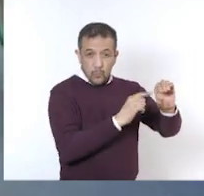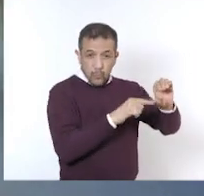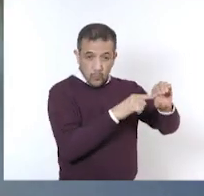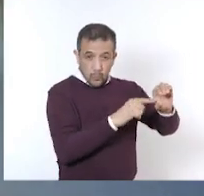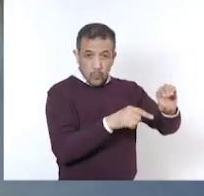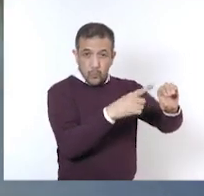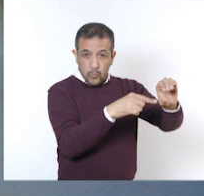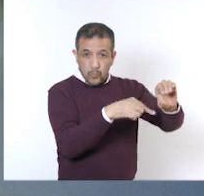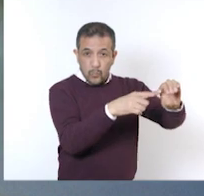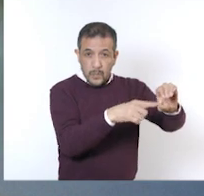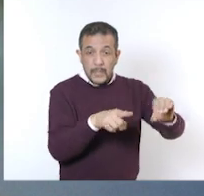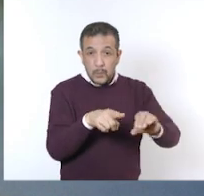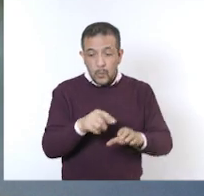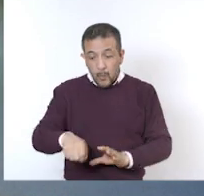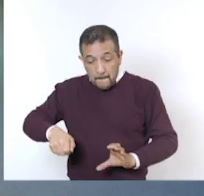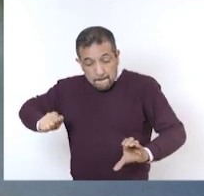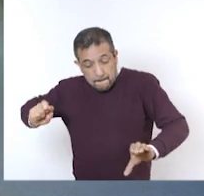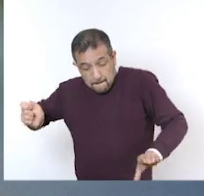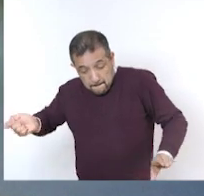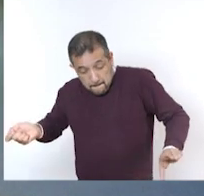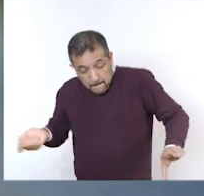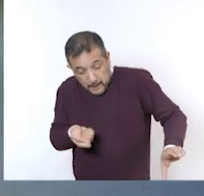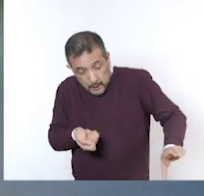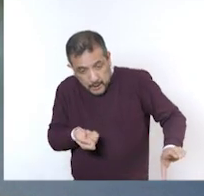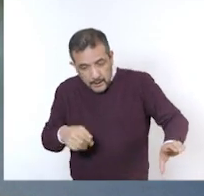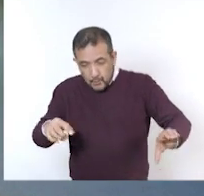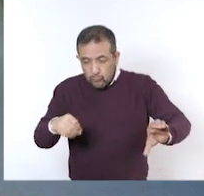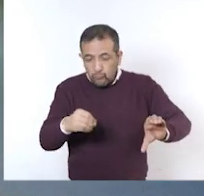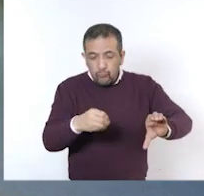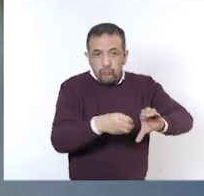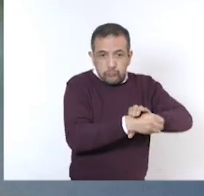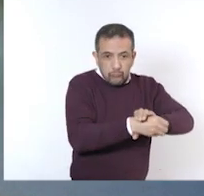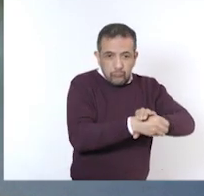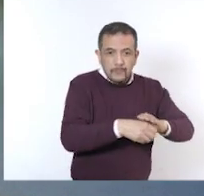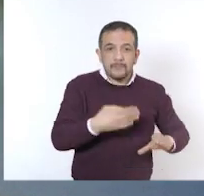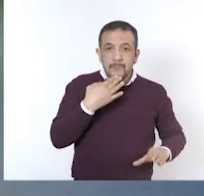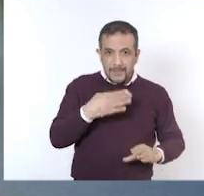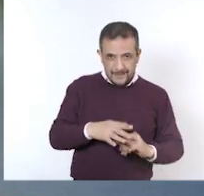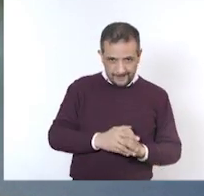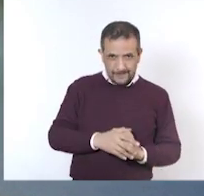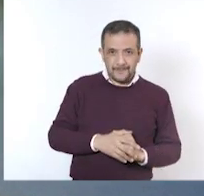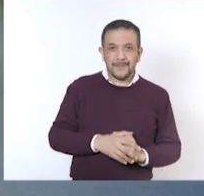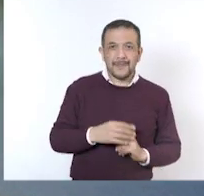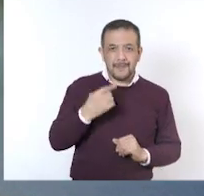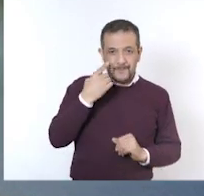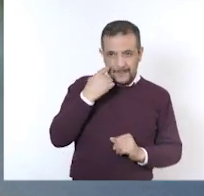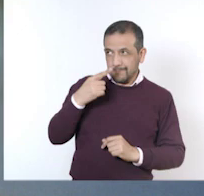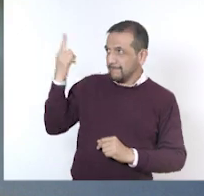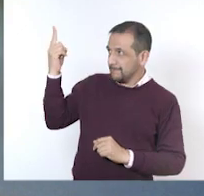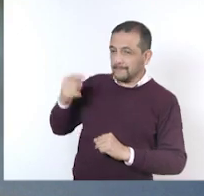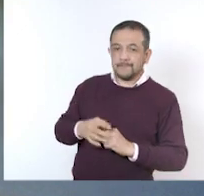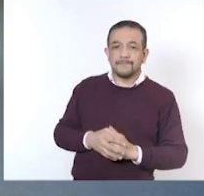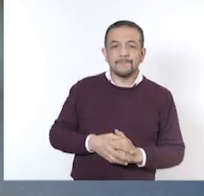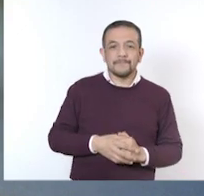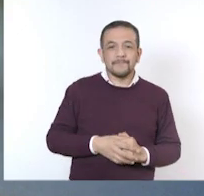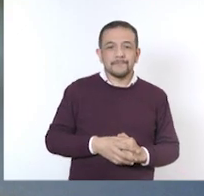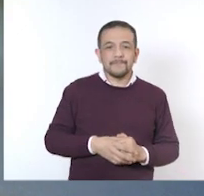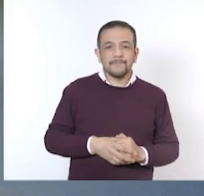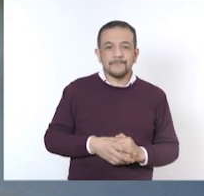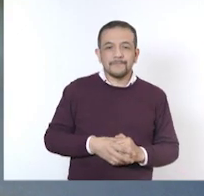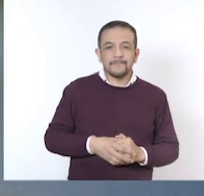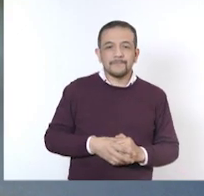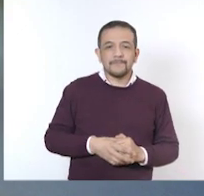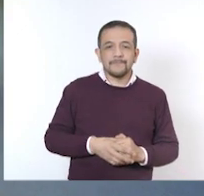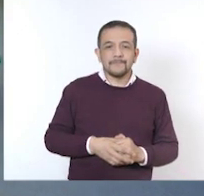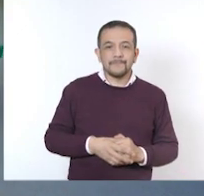vas a explorar, ahorita vas a ver cómo lo puedes hacer, porque después viene el desafío. ¿Listo, Jesús? Ánimo, sí. Sale. A ver,